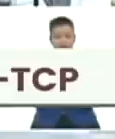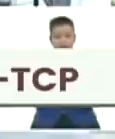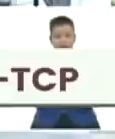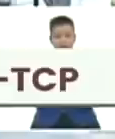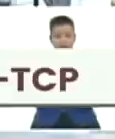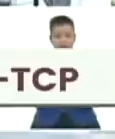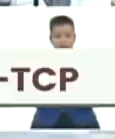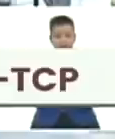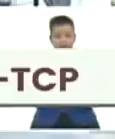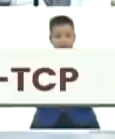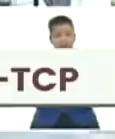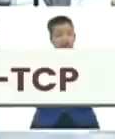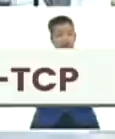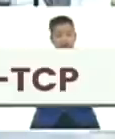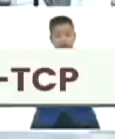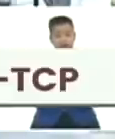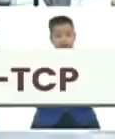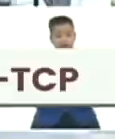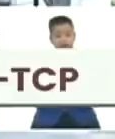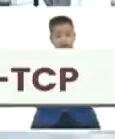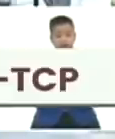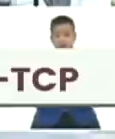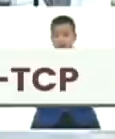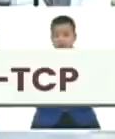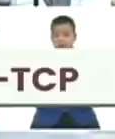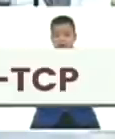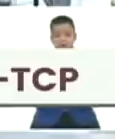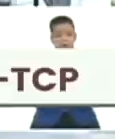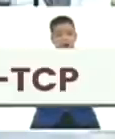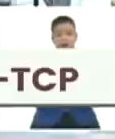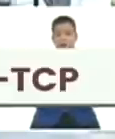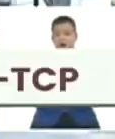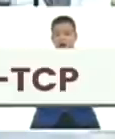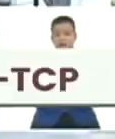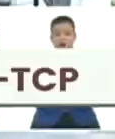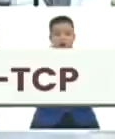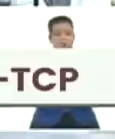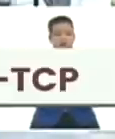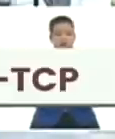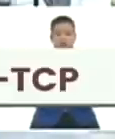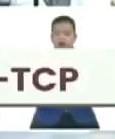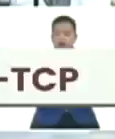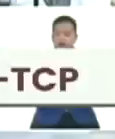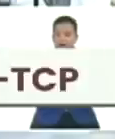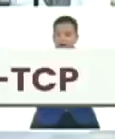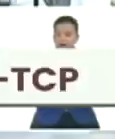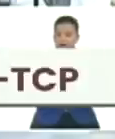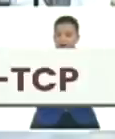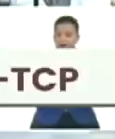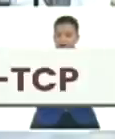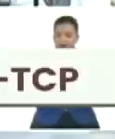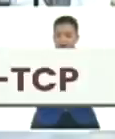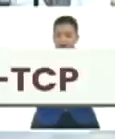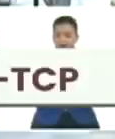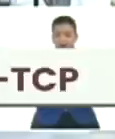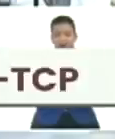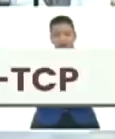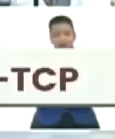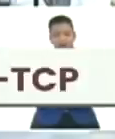a los países de su patio trasero, sometidos a la doctrina